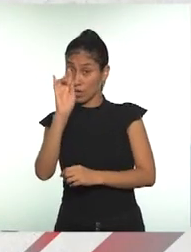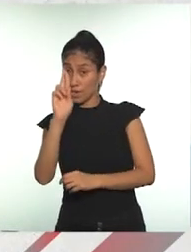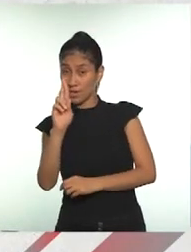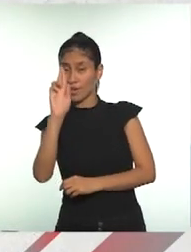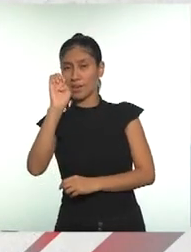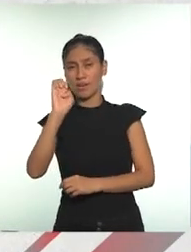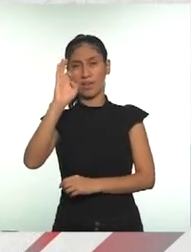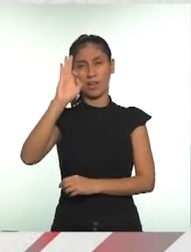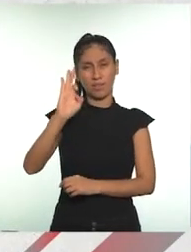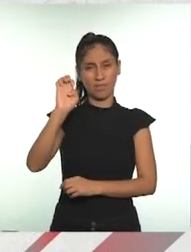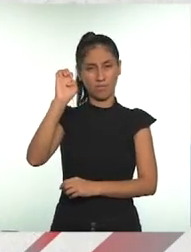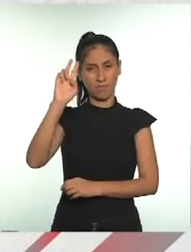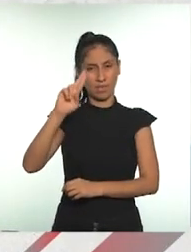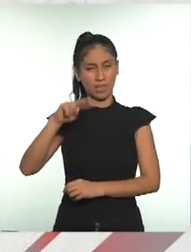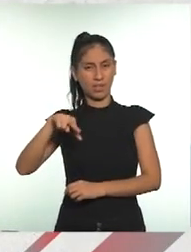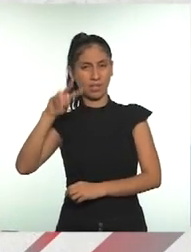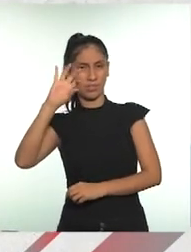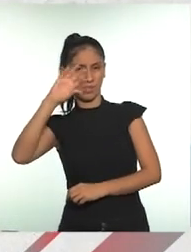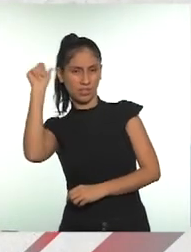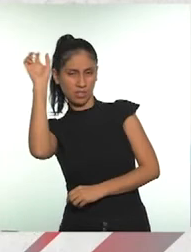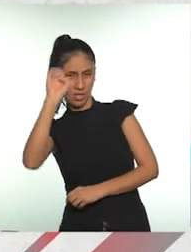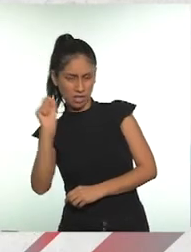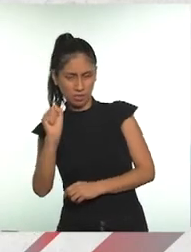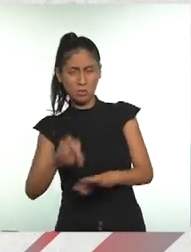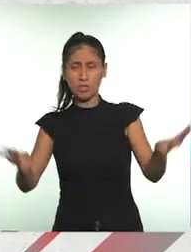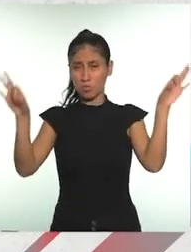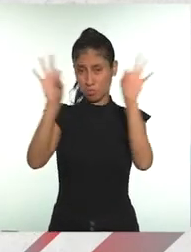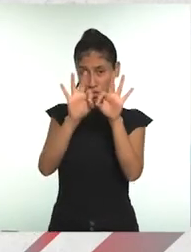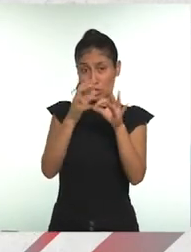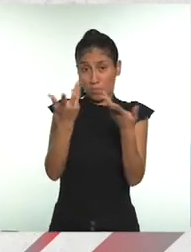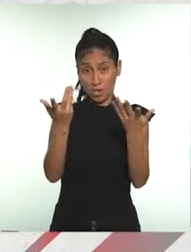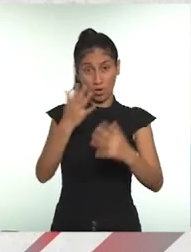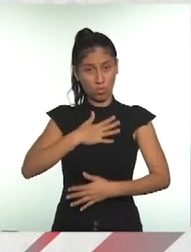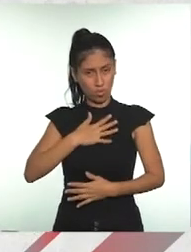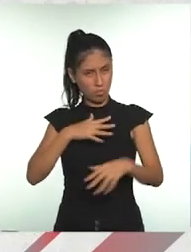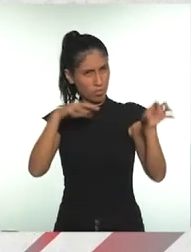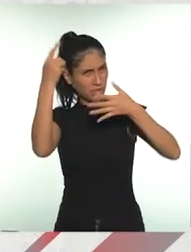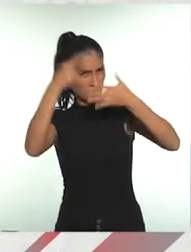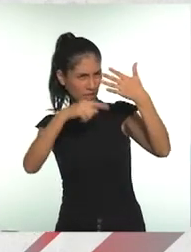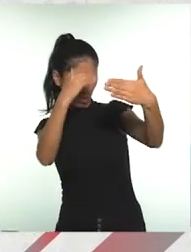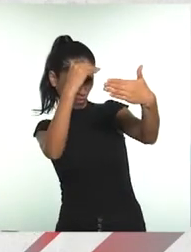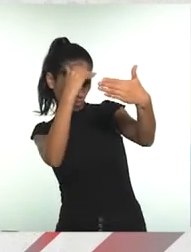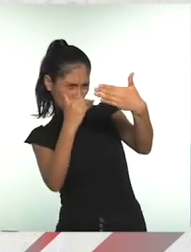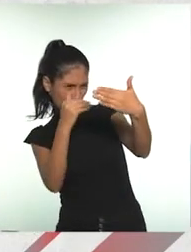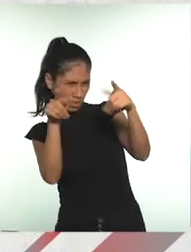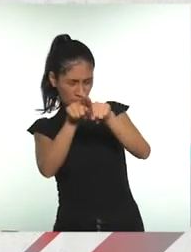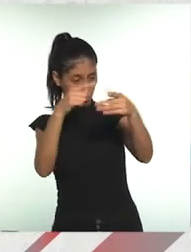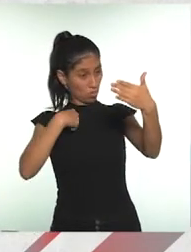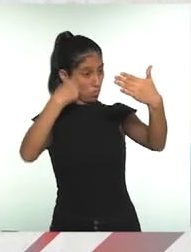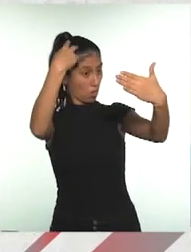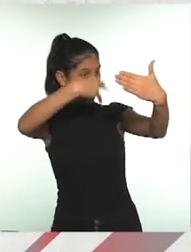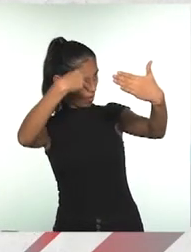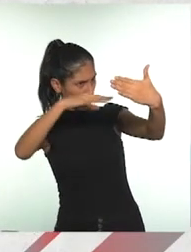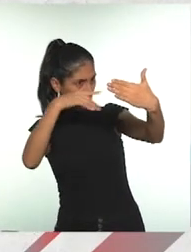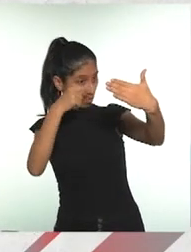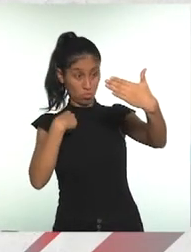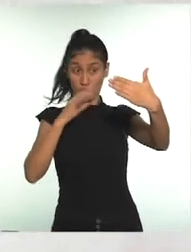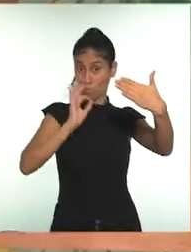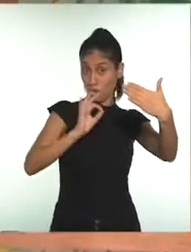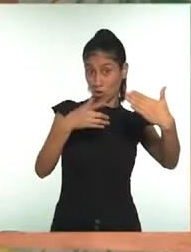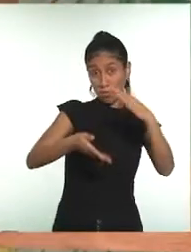universales, pero sí es importante tenerlos en cuenta para una toma de decisión preventiva y la comunicación inmediata con los especialistas de la